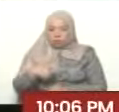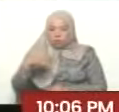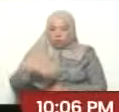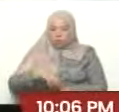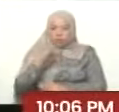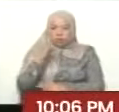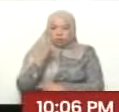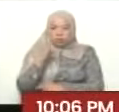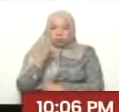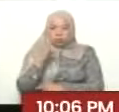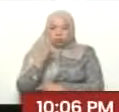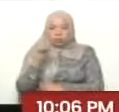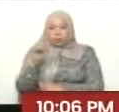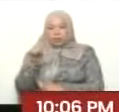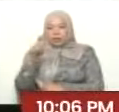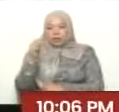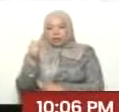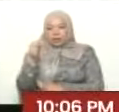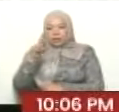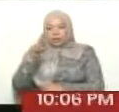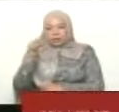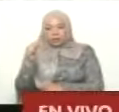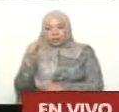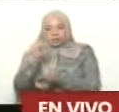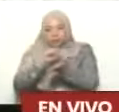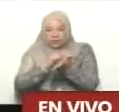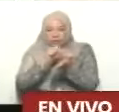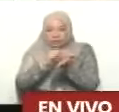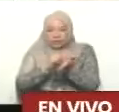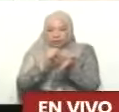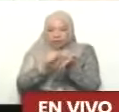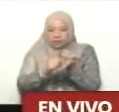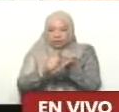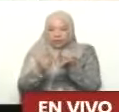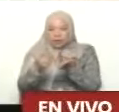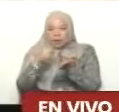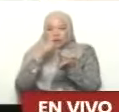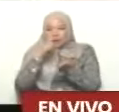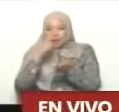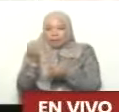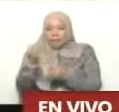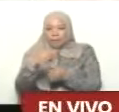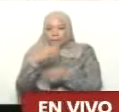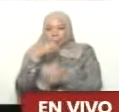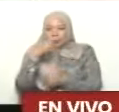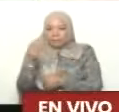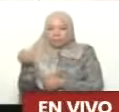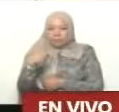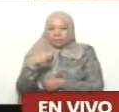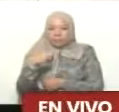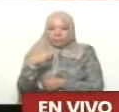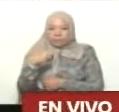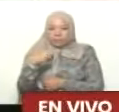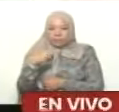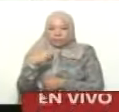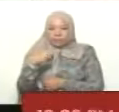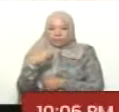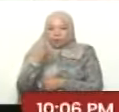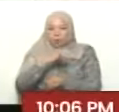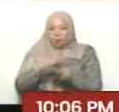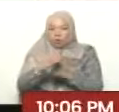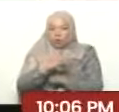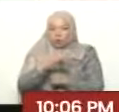Lara. Aquí dice Lara. Y más acá dice con Maduro más. Ah, con Maduro más. Con la